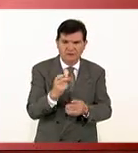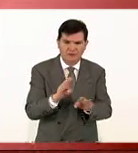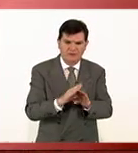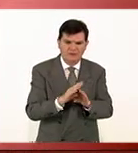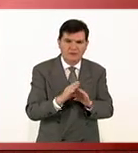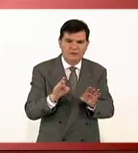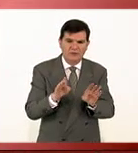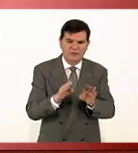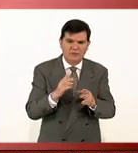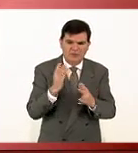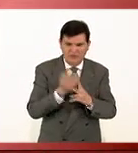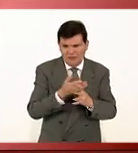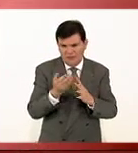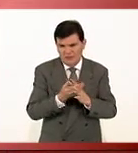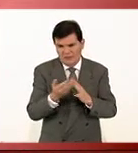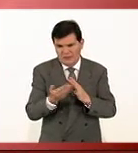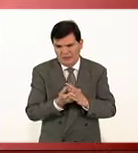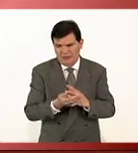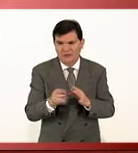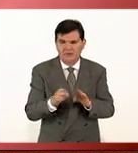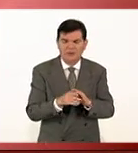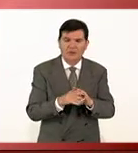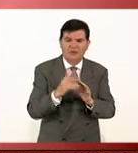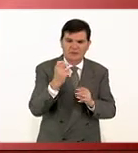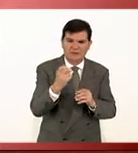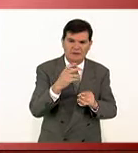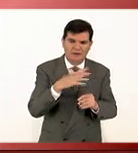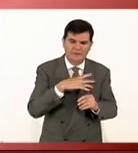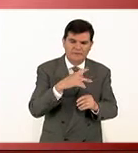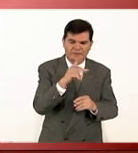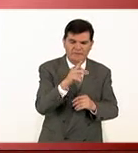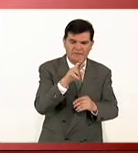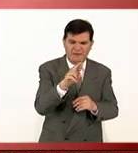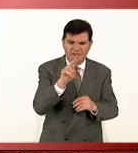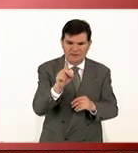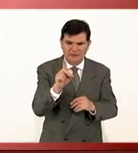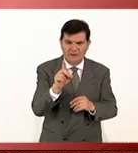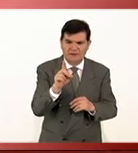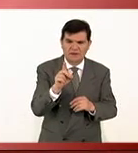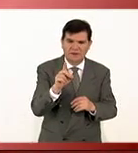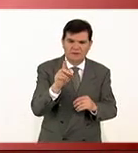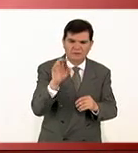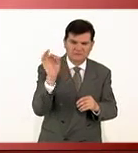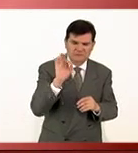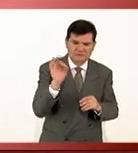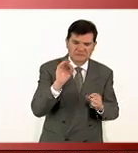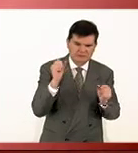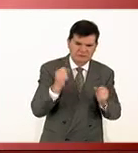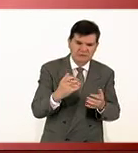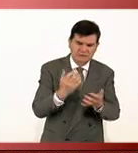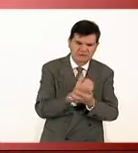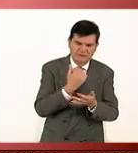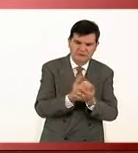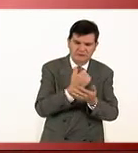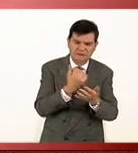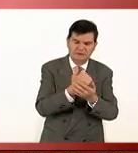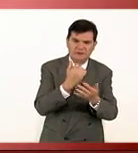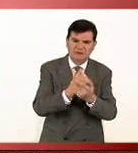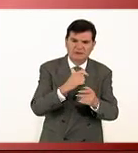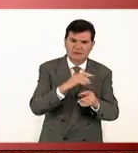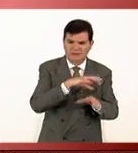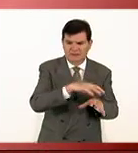un fraccionamiento del poder, ¿no? Entonces tenemos que el PRD, pues muy probablemente va a ganar la mayor parte